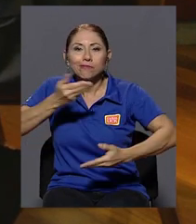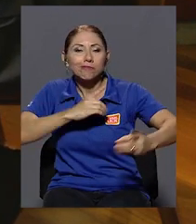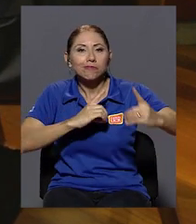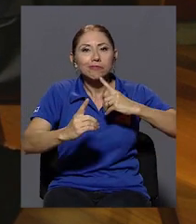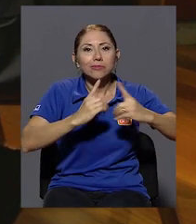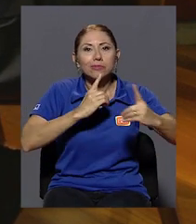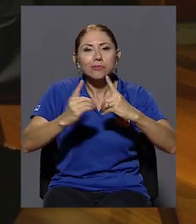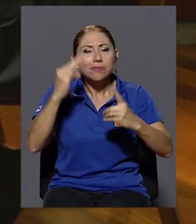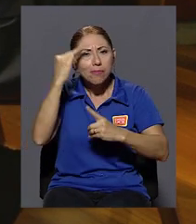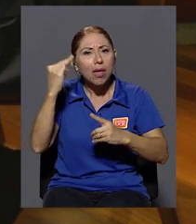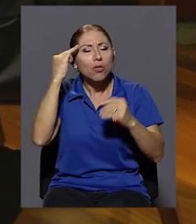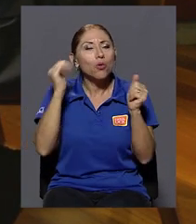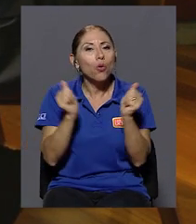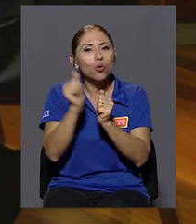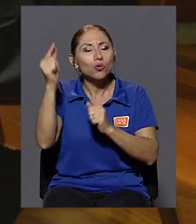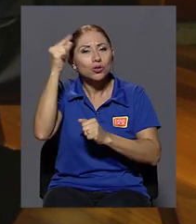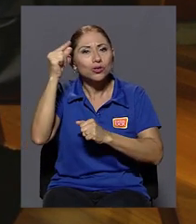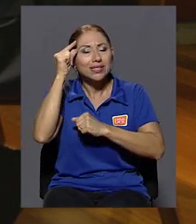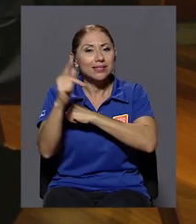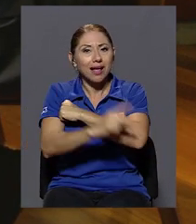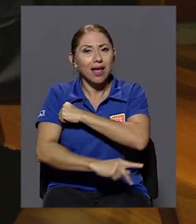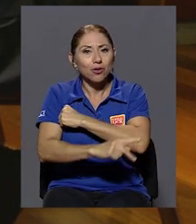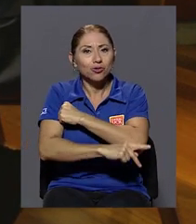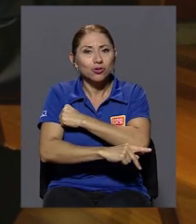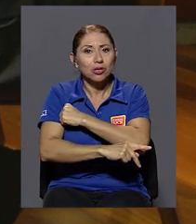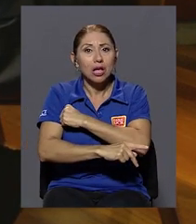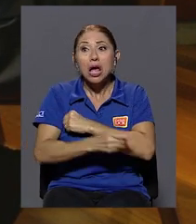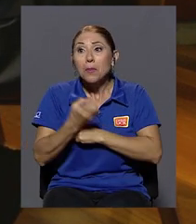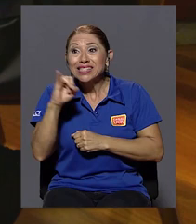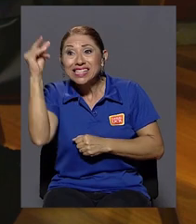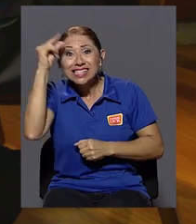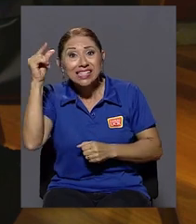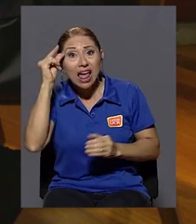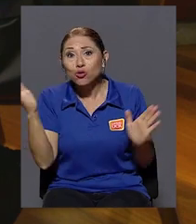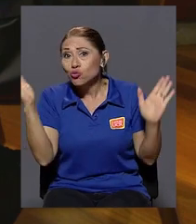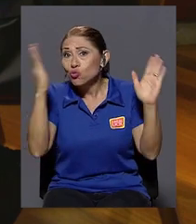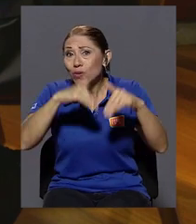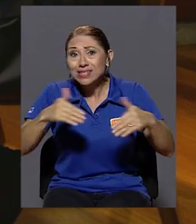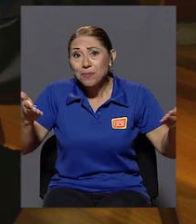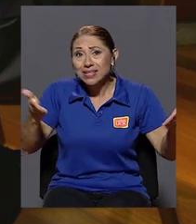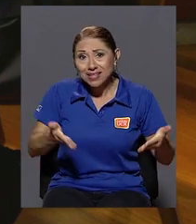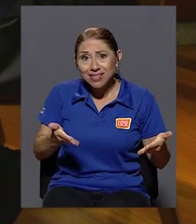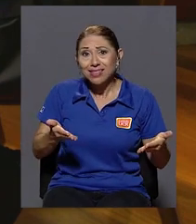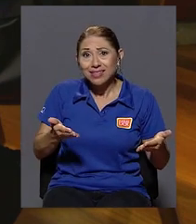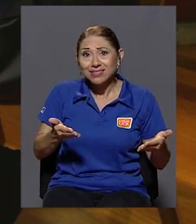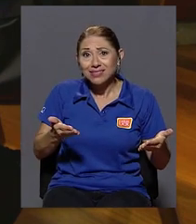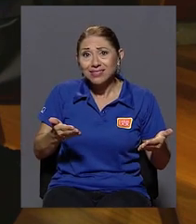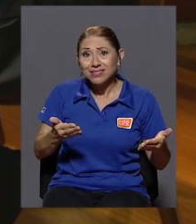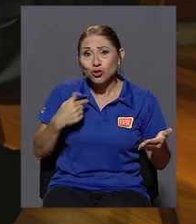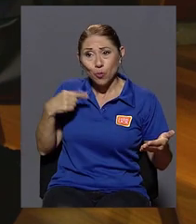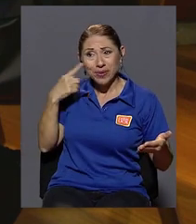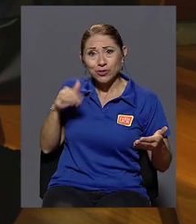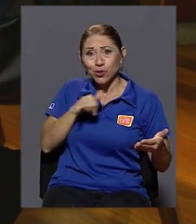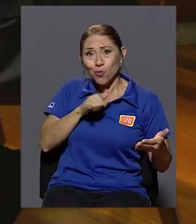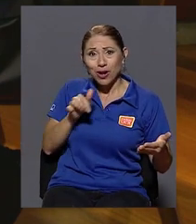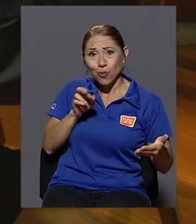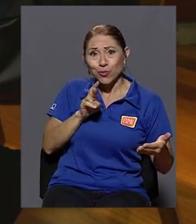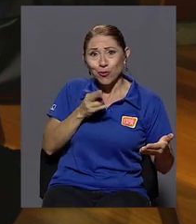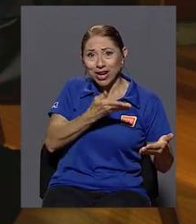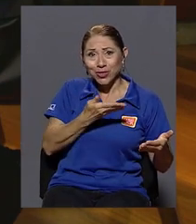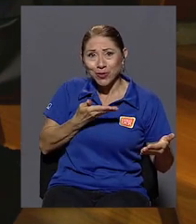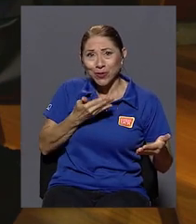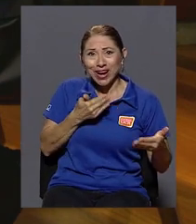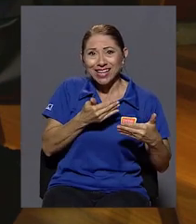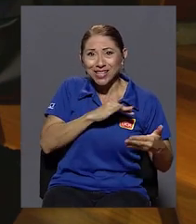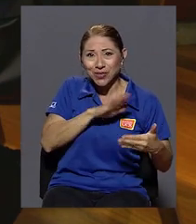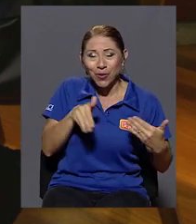un diálogo maduro con nuestros estados. Porque si no están los estados presentes, y ahí yo coincido con Roberto, como casi todo coincide con